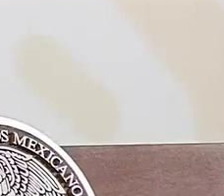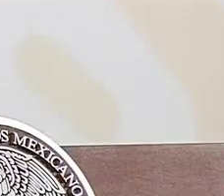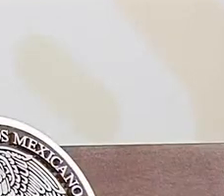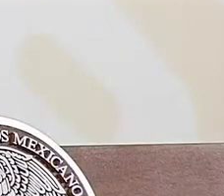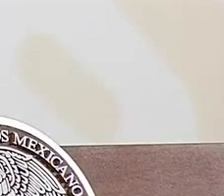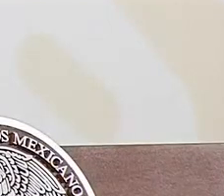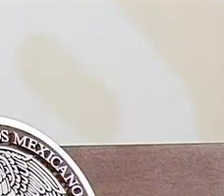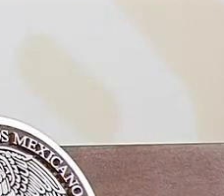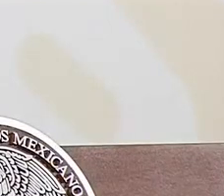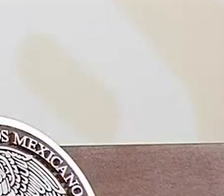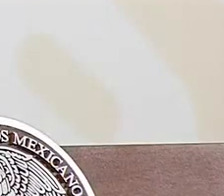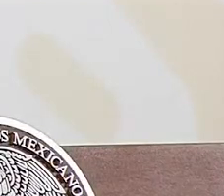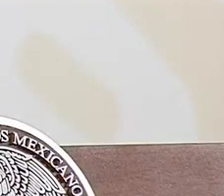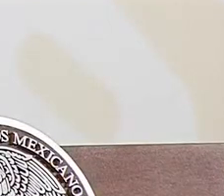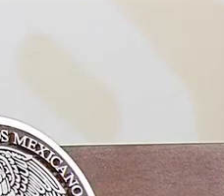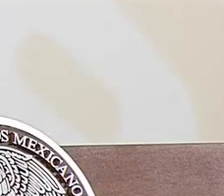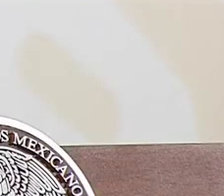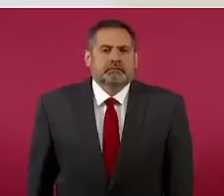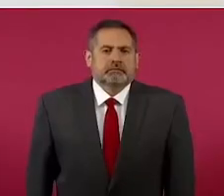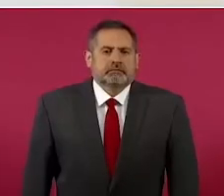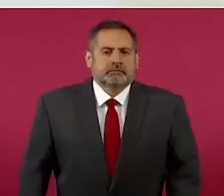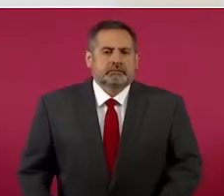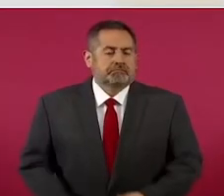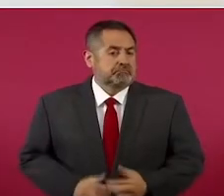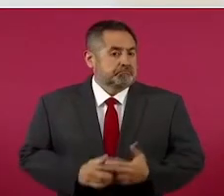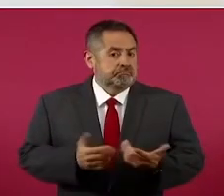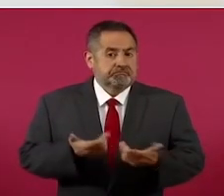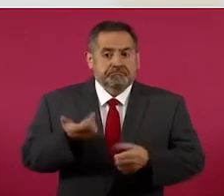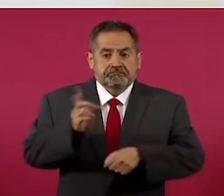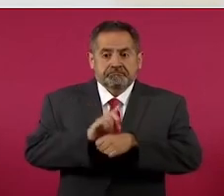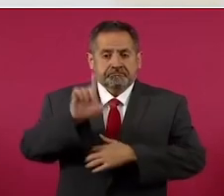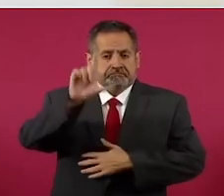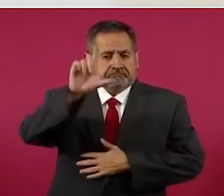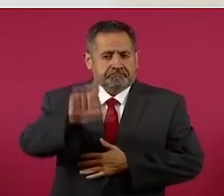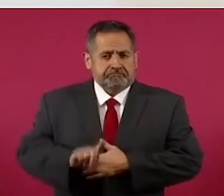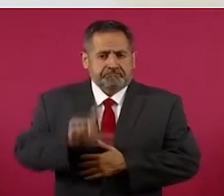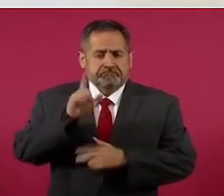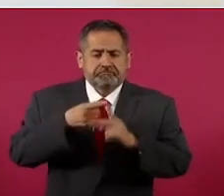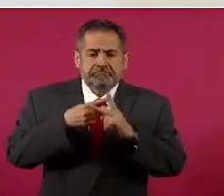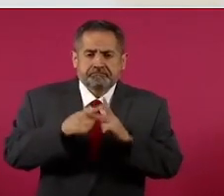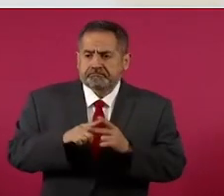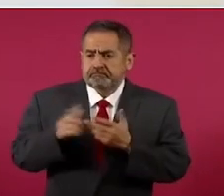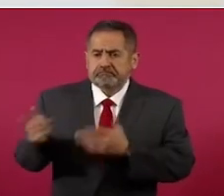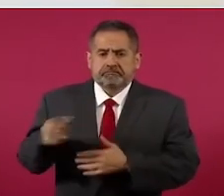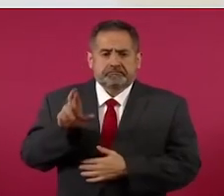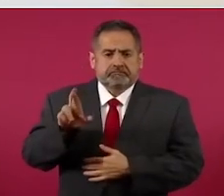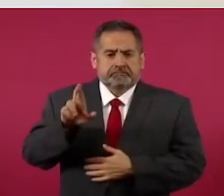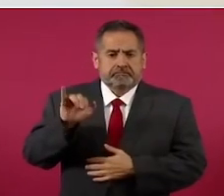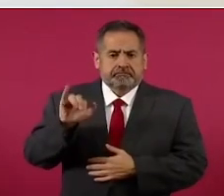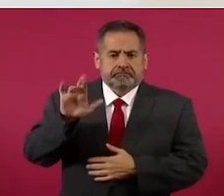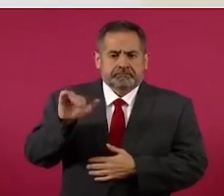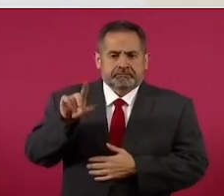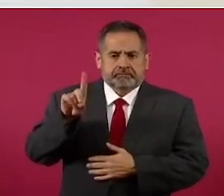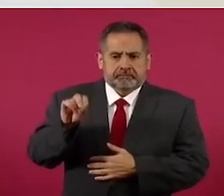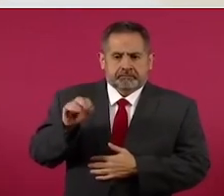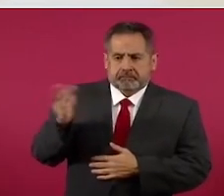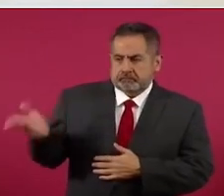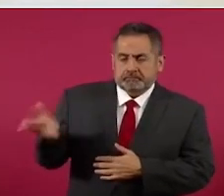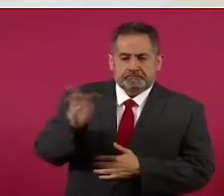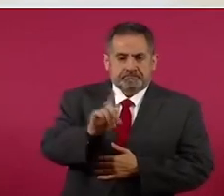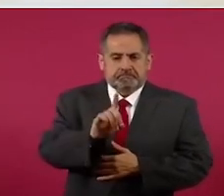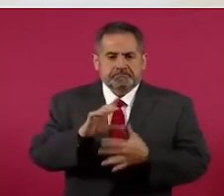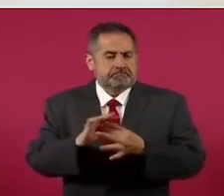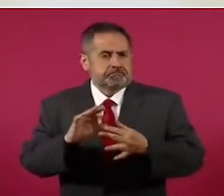Vamos a iniciar, como todos los lunes, con Ricardo Sheffield, que nos informa